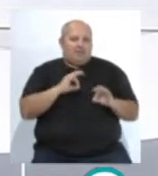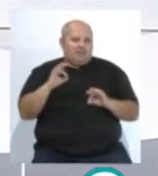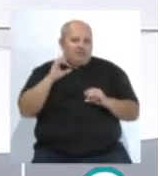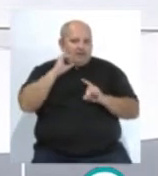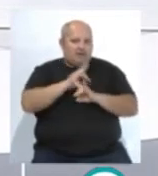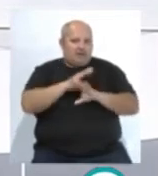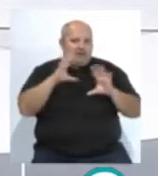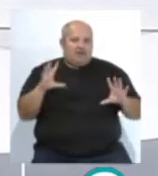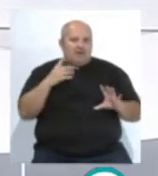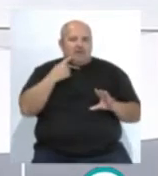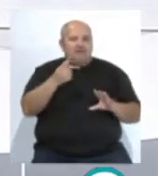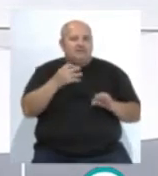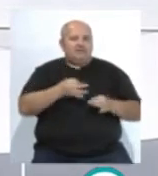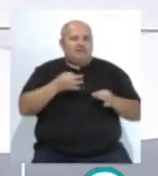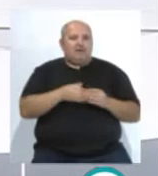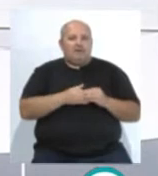alguno quiso, pero como siempre digo yo,